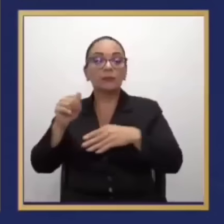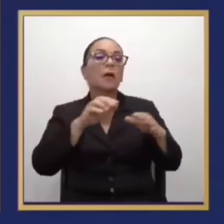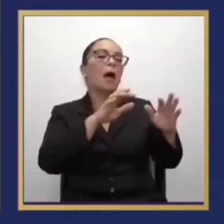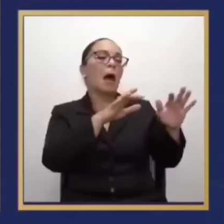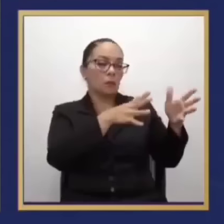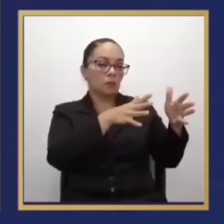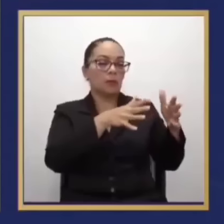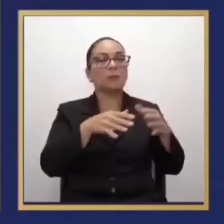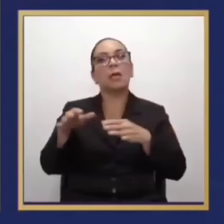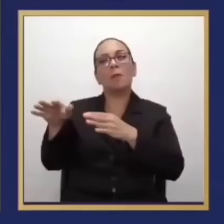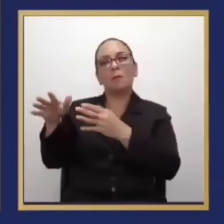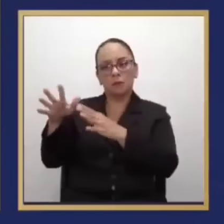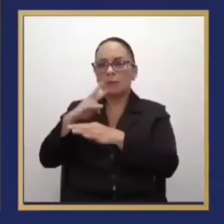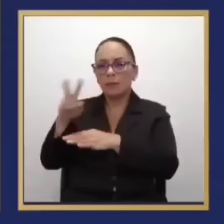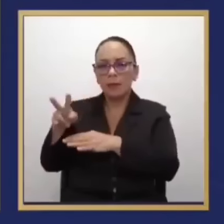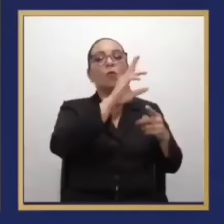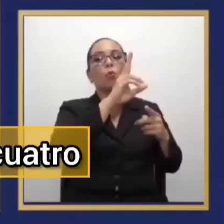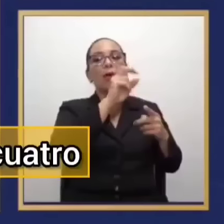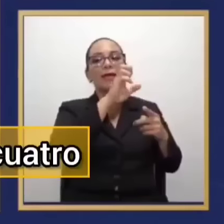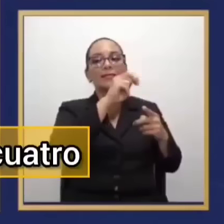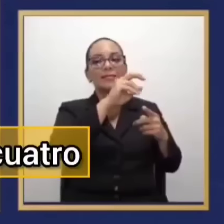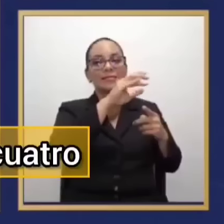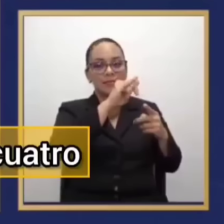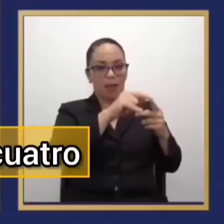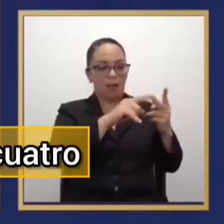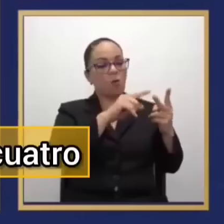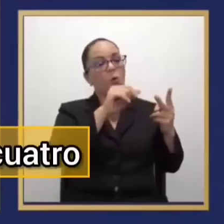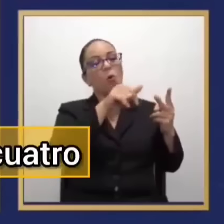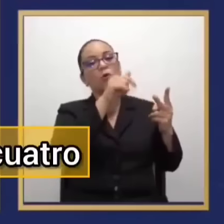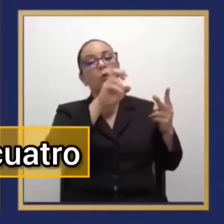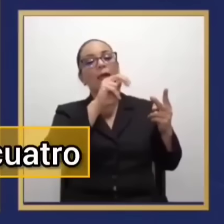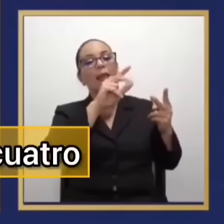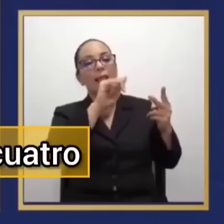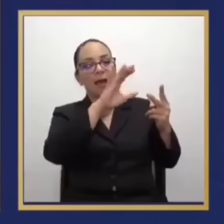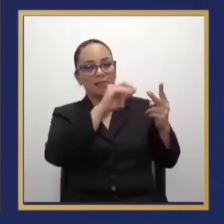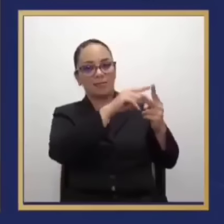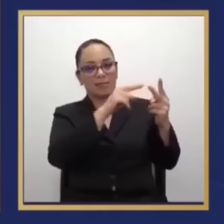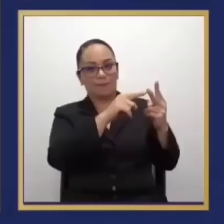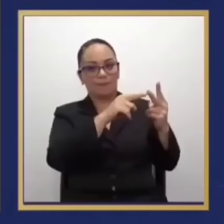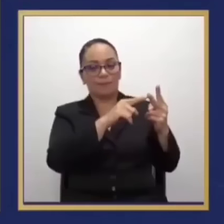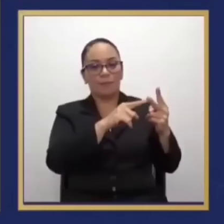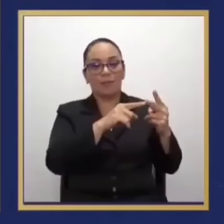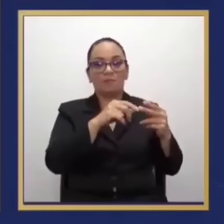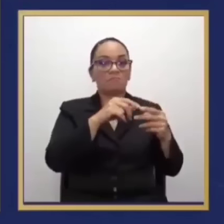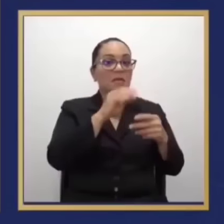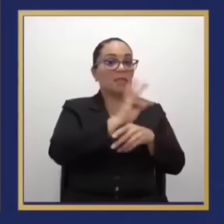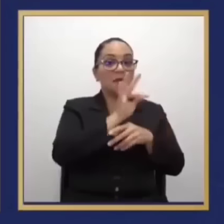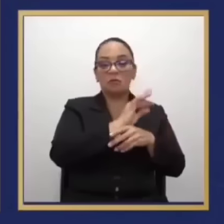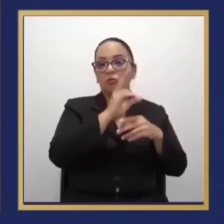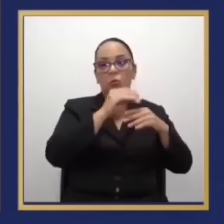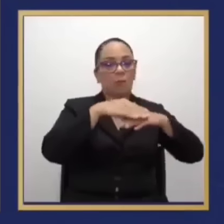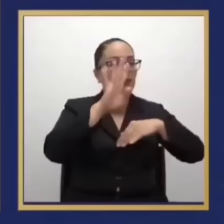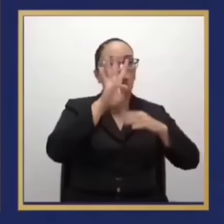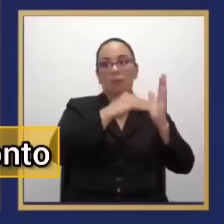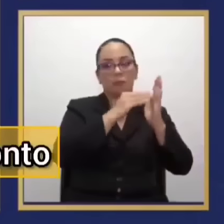Aproximadamente, sí, yo creo, ¿eh? Sí. Bueno, si no me equivoco. En resumen, en televisión no superan los 4 millones de colones. Ahora